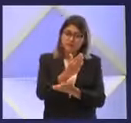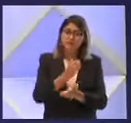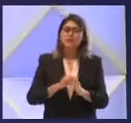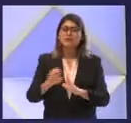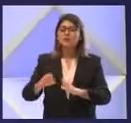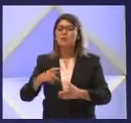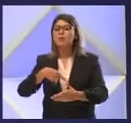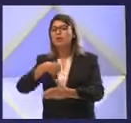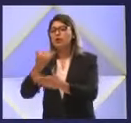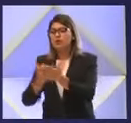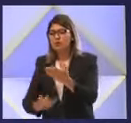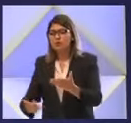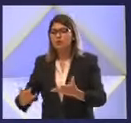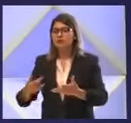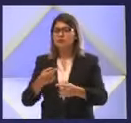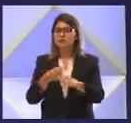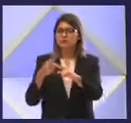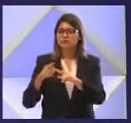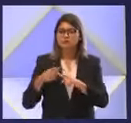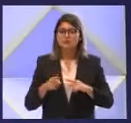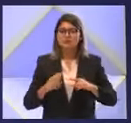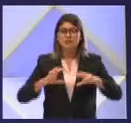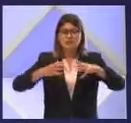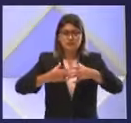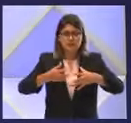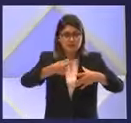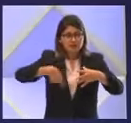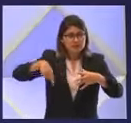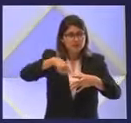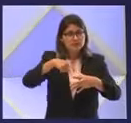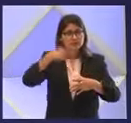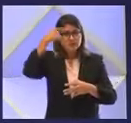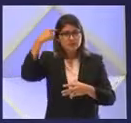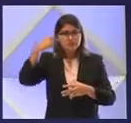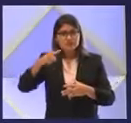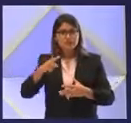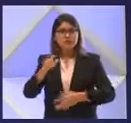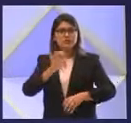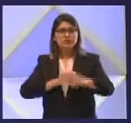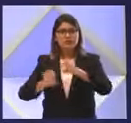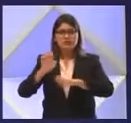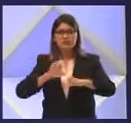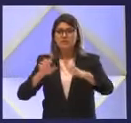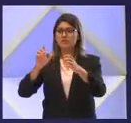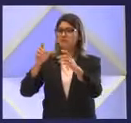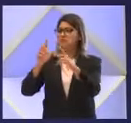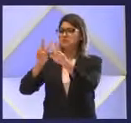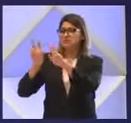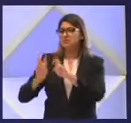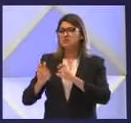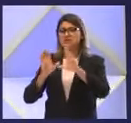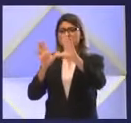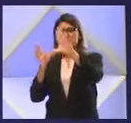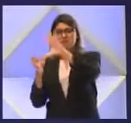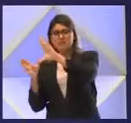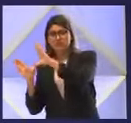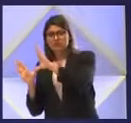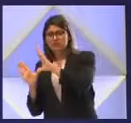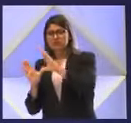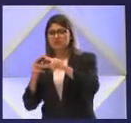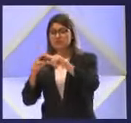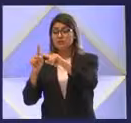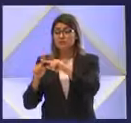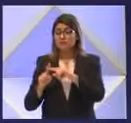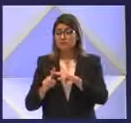sin fines de lucro de parte de la industria satelital para que tengan su su bajo porque aquí hay